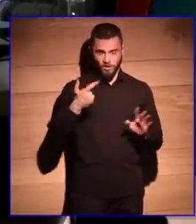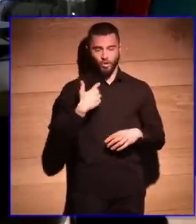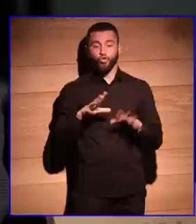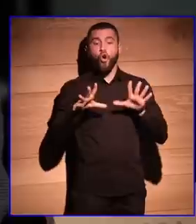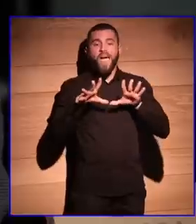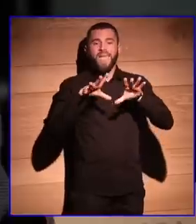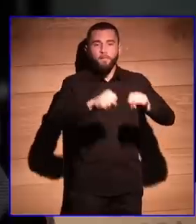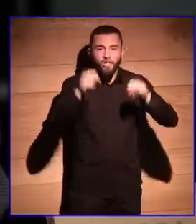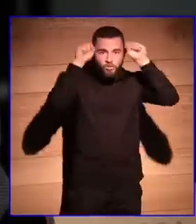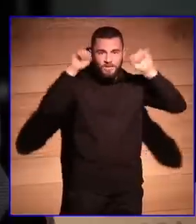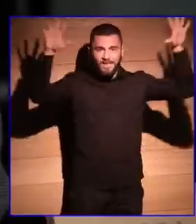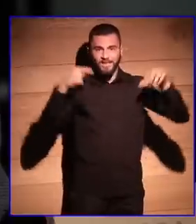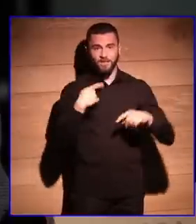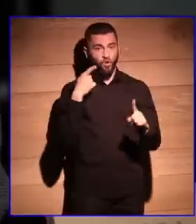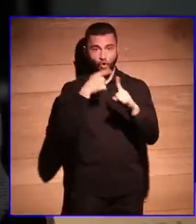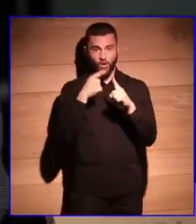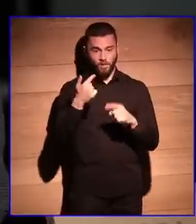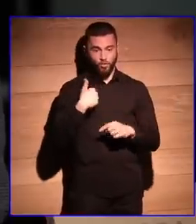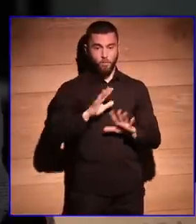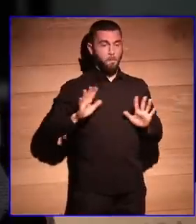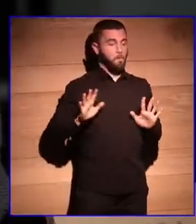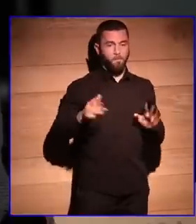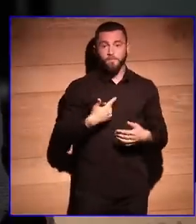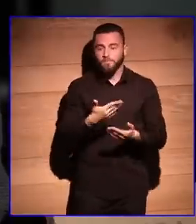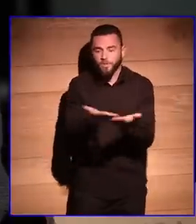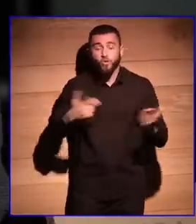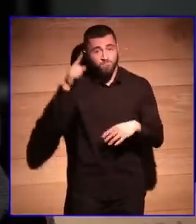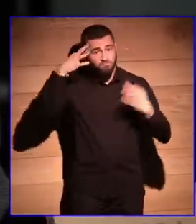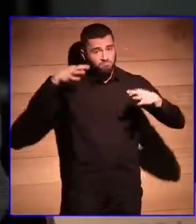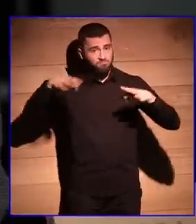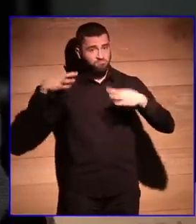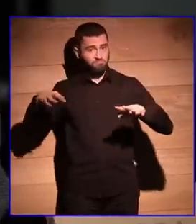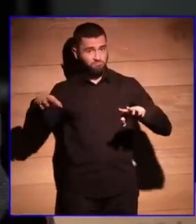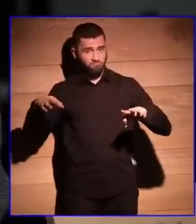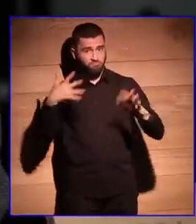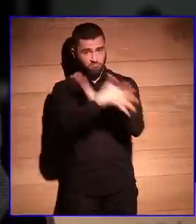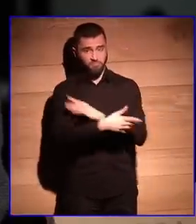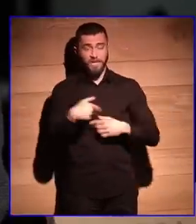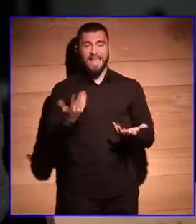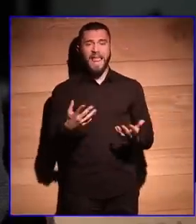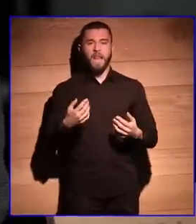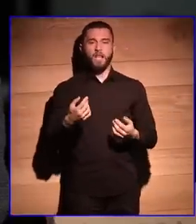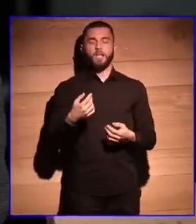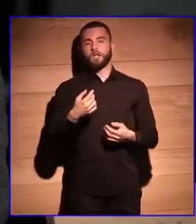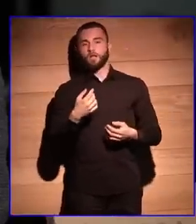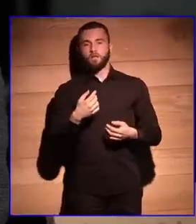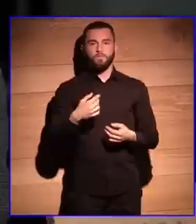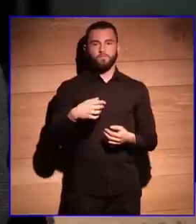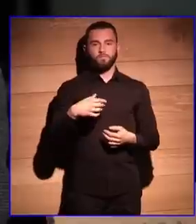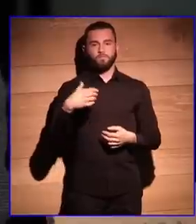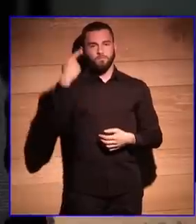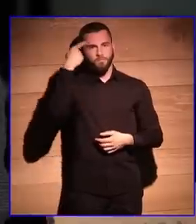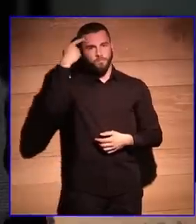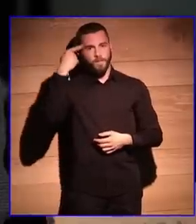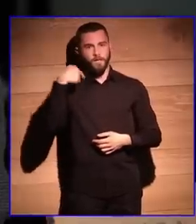para quitarme de en medio. Nadie sabrá jamás lo que ha sucedido. Ni siquiera tienes el ego de ese personaje que interpretaba Dustin Hoffman